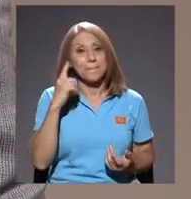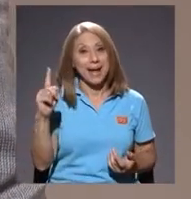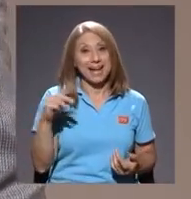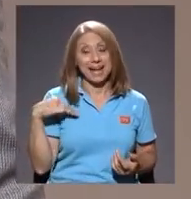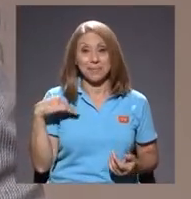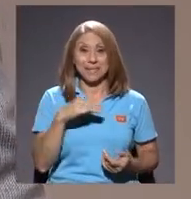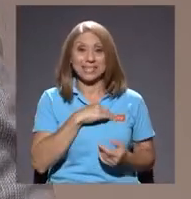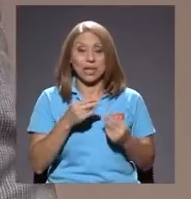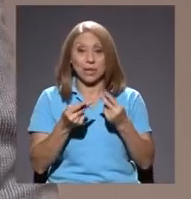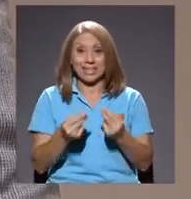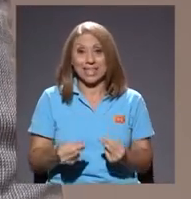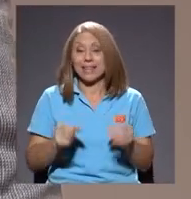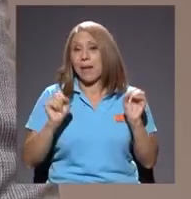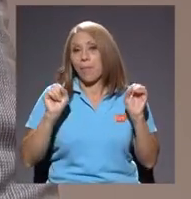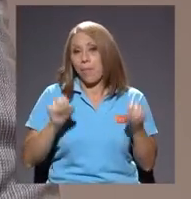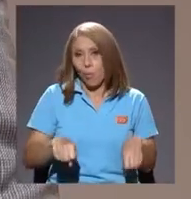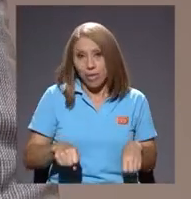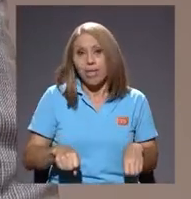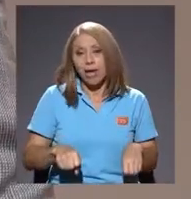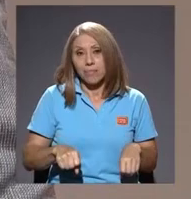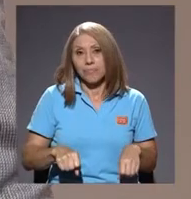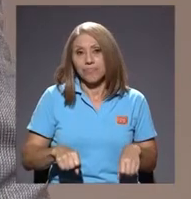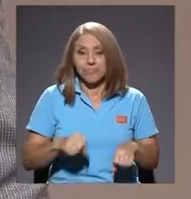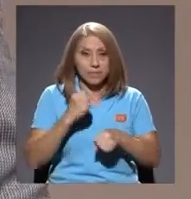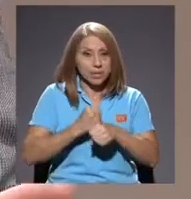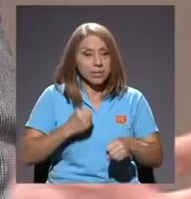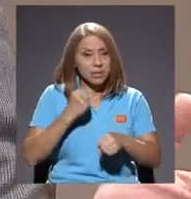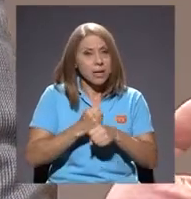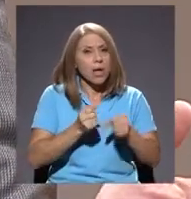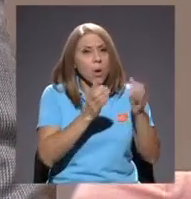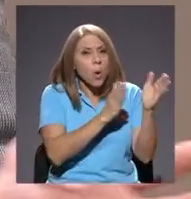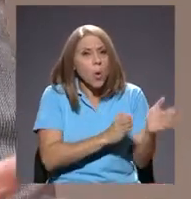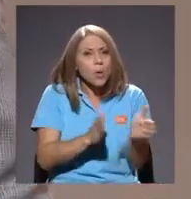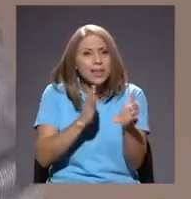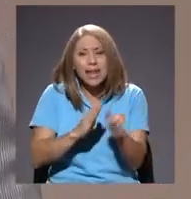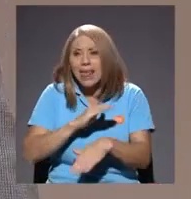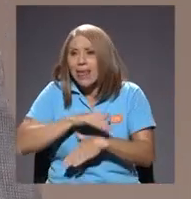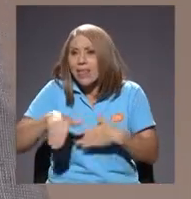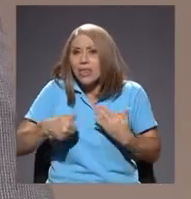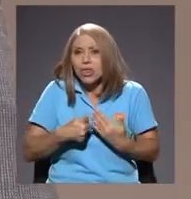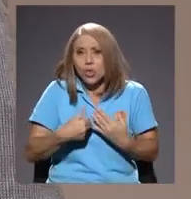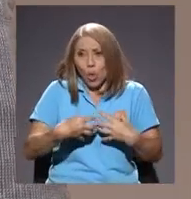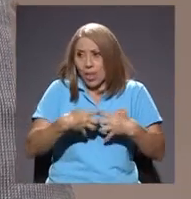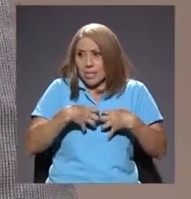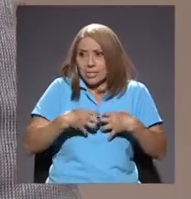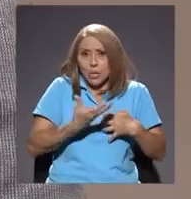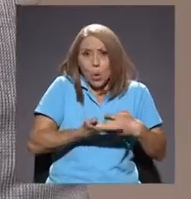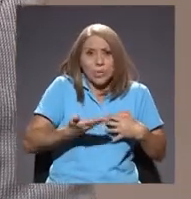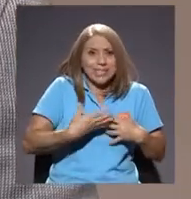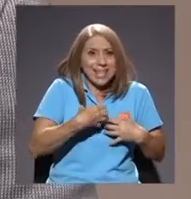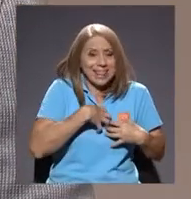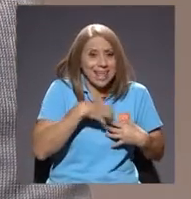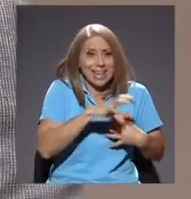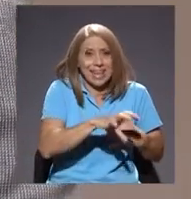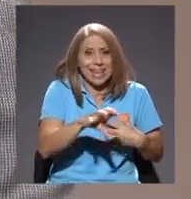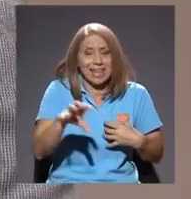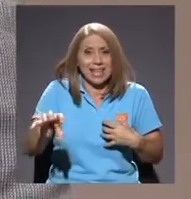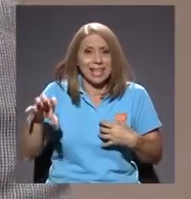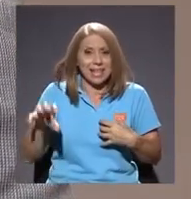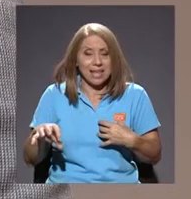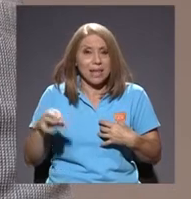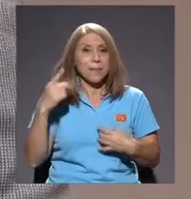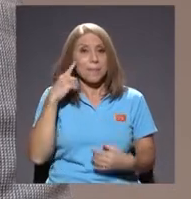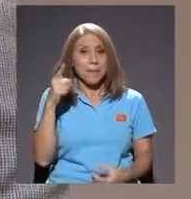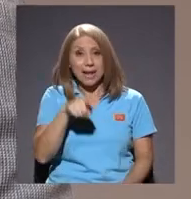ministro de hacienda pueda hacer una gestión ordenada de todos los pasivos que tiene para que se den una idea del